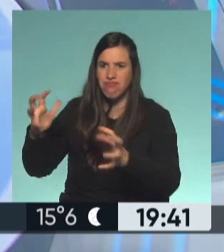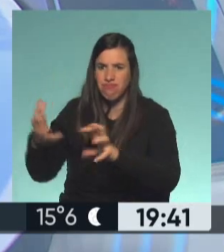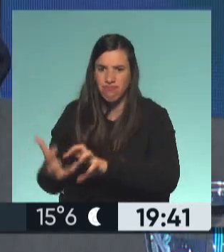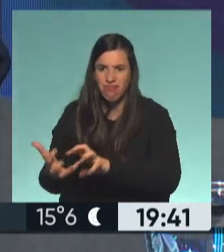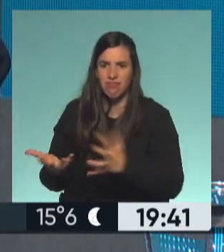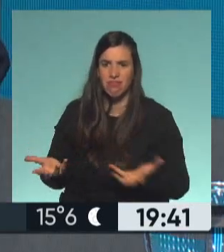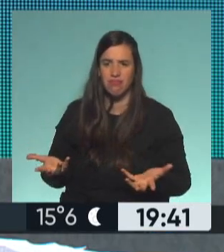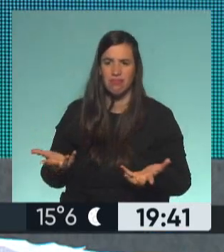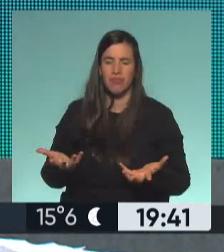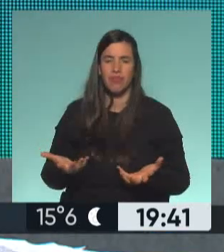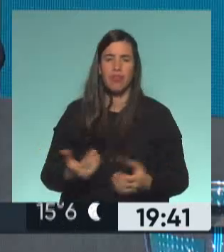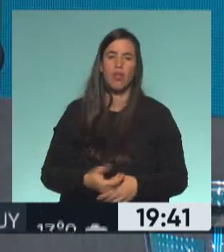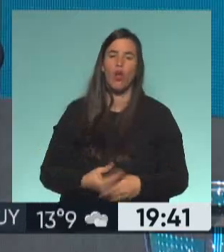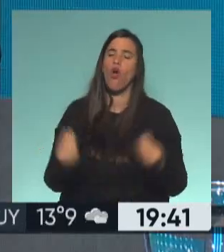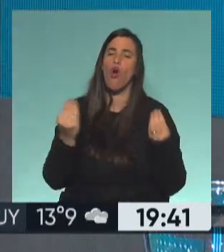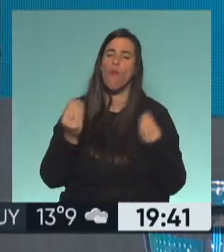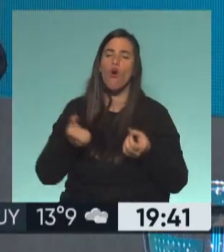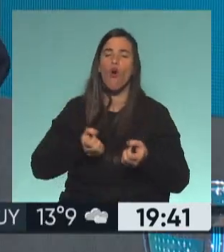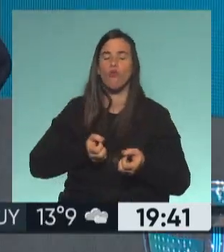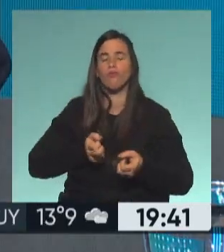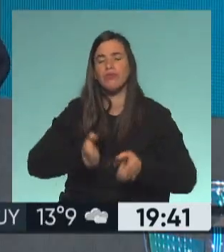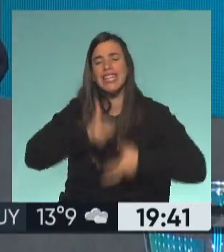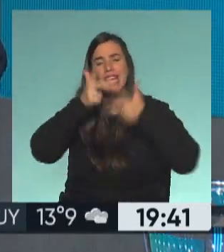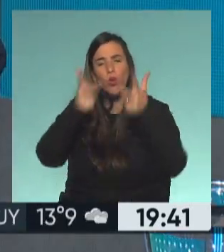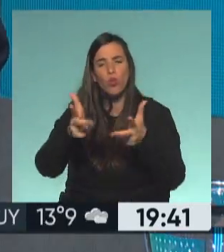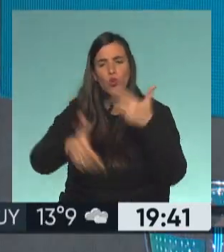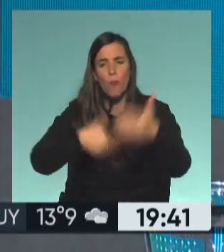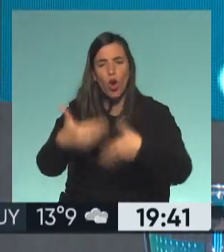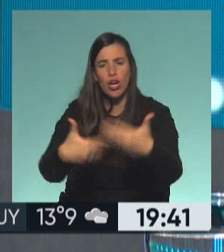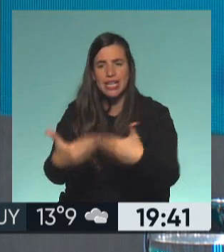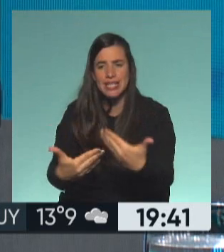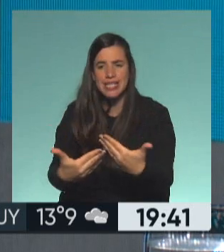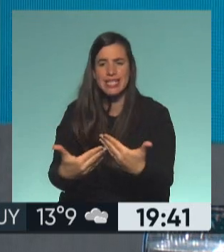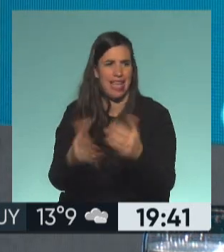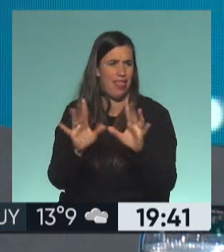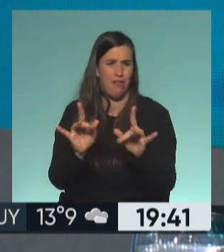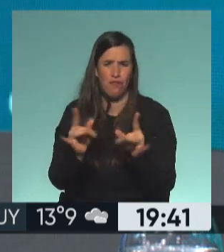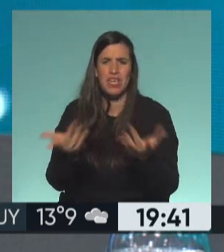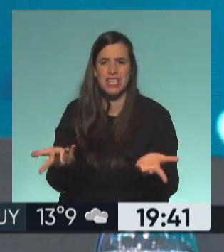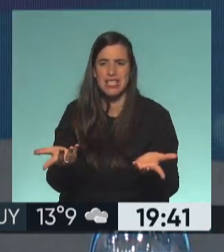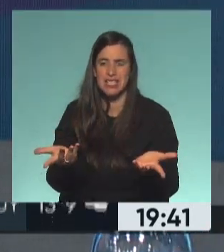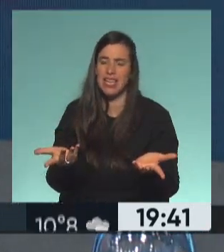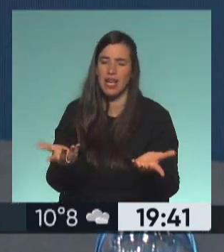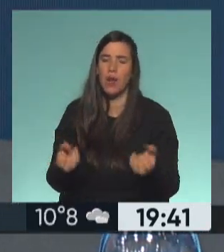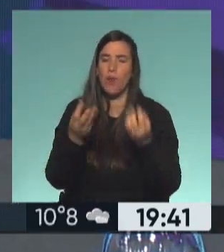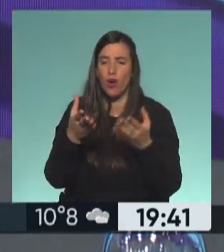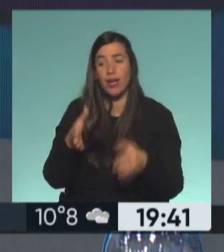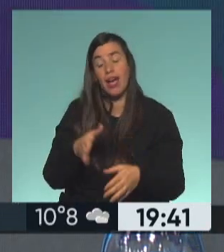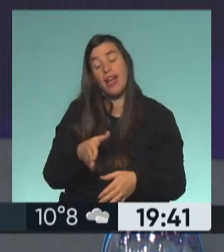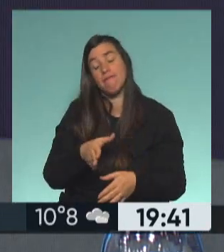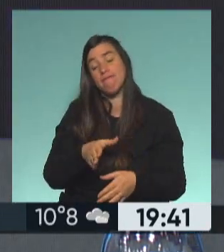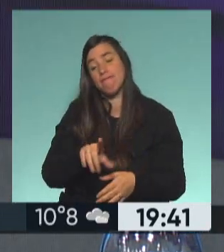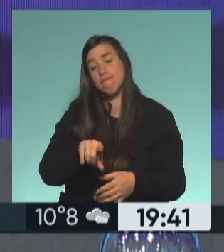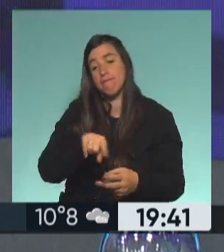trabaja la dificultad, Daniel, del discurso progresista, en esto que estamos hablando y que estamos conversando, para poder mantener, por un lado, y garantizar la institución, que es uno